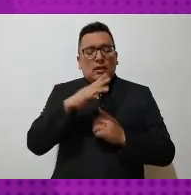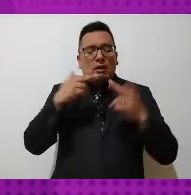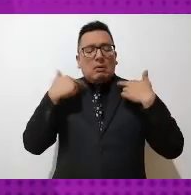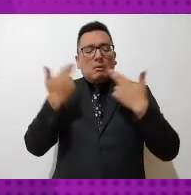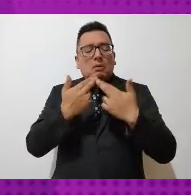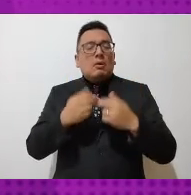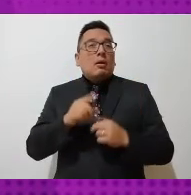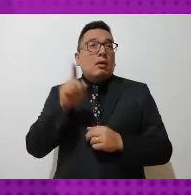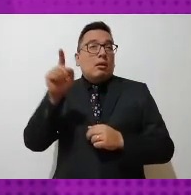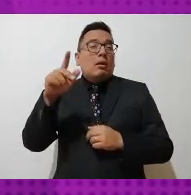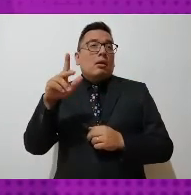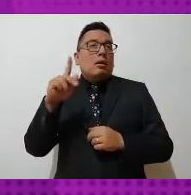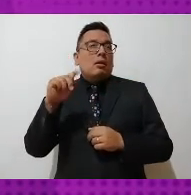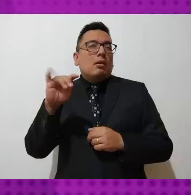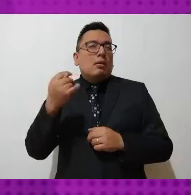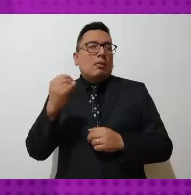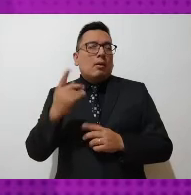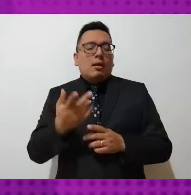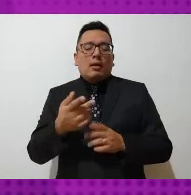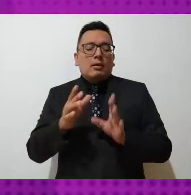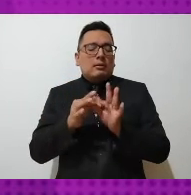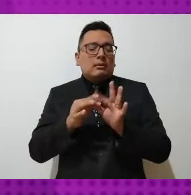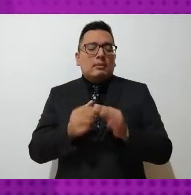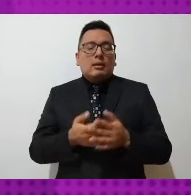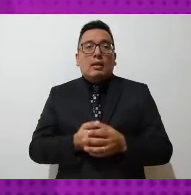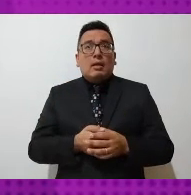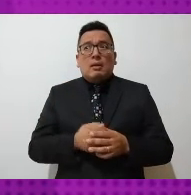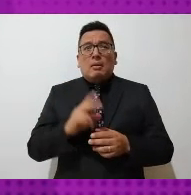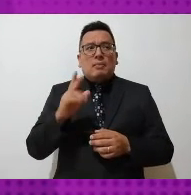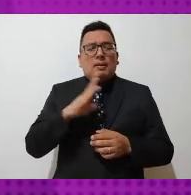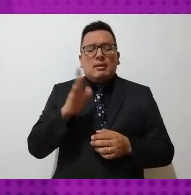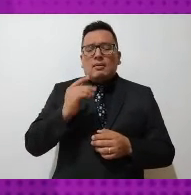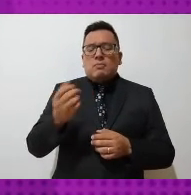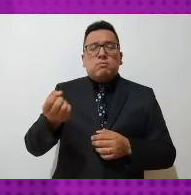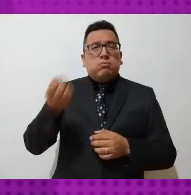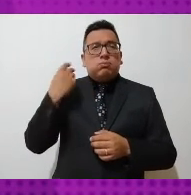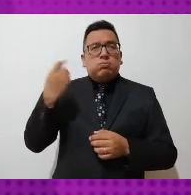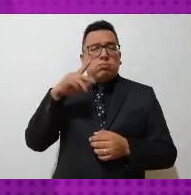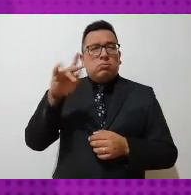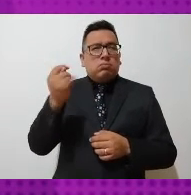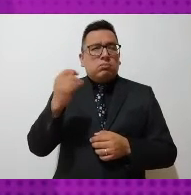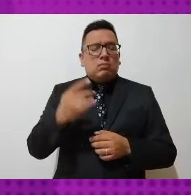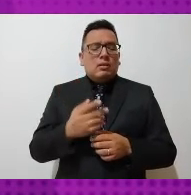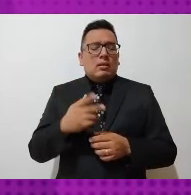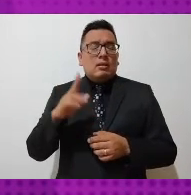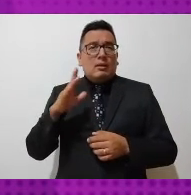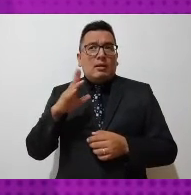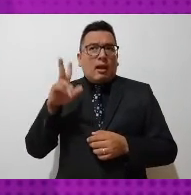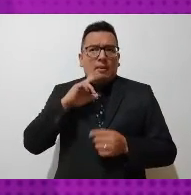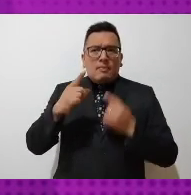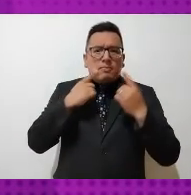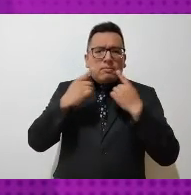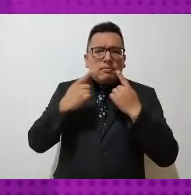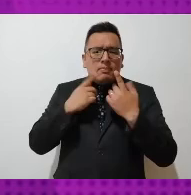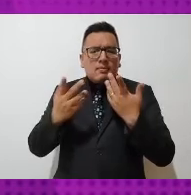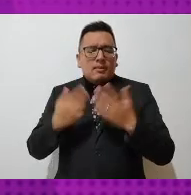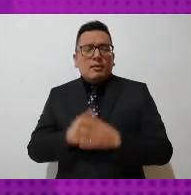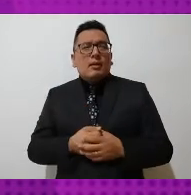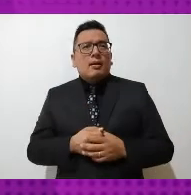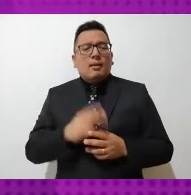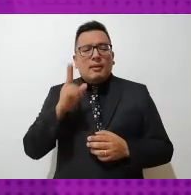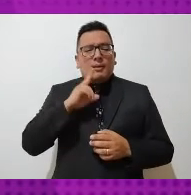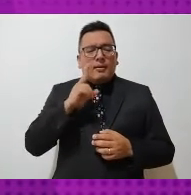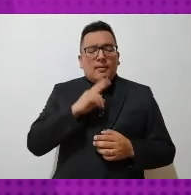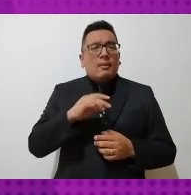reunión allá en Tijuana sobre una asamblea allá en Tijuana, donde se tomaron algunas, digamos, algunas